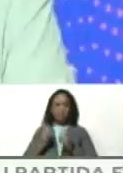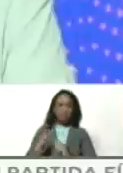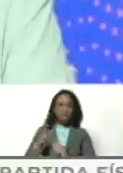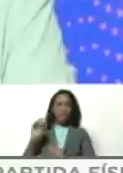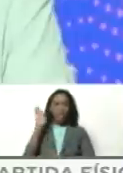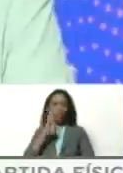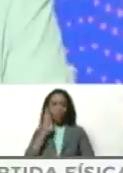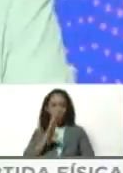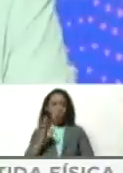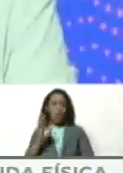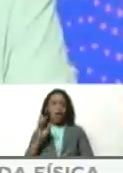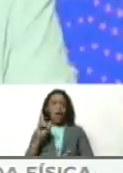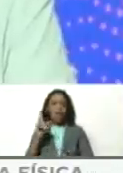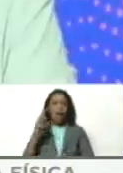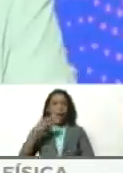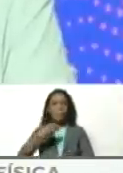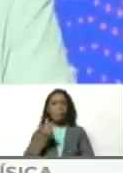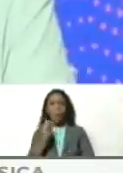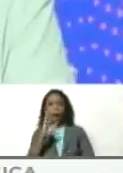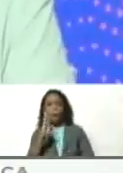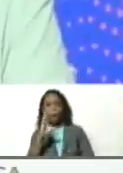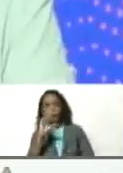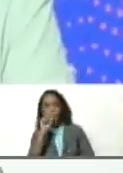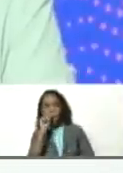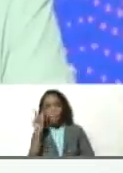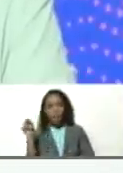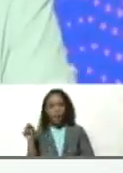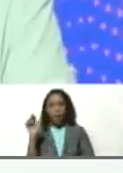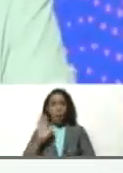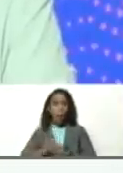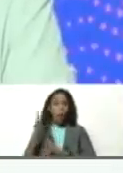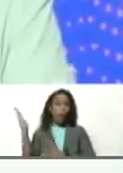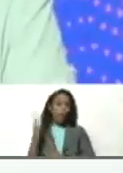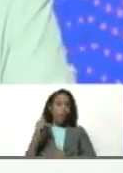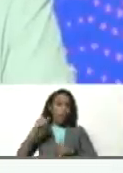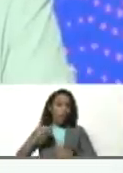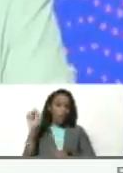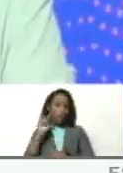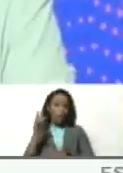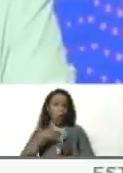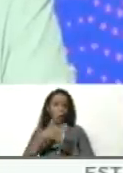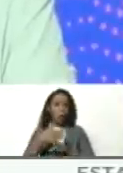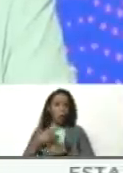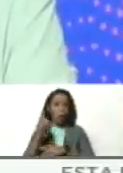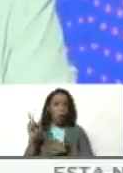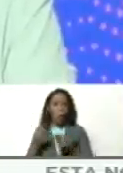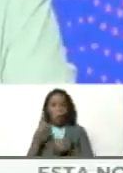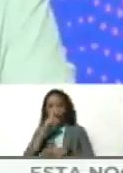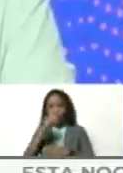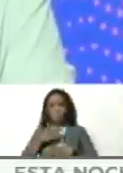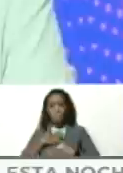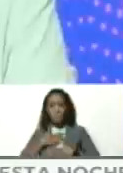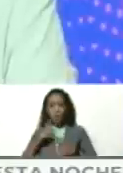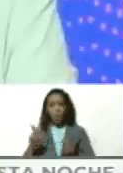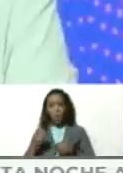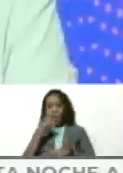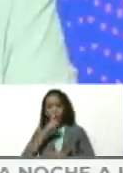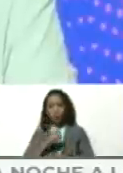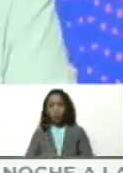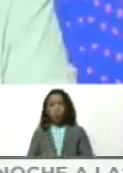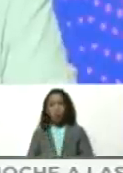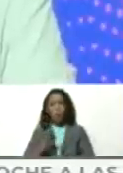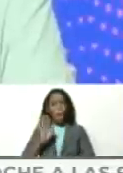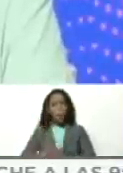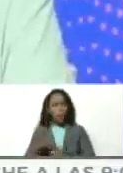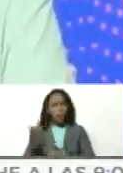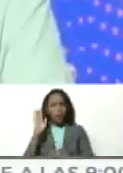dañar, a manchar a Pablo Montero, porque vino a Venezuela, porque compartió su cumpleaños, mi cumpleaños, porque